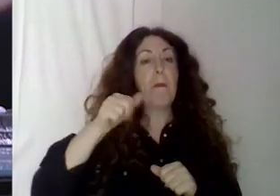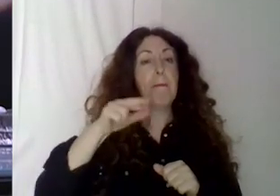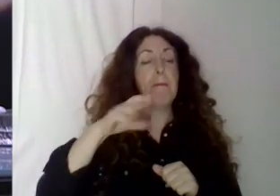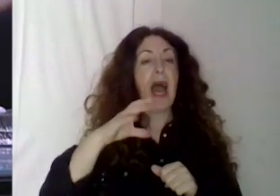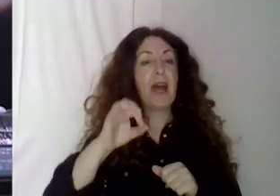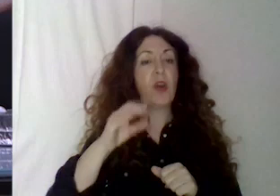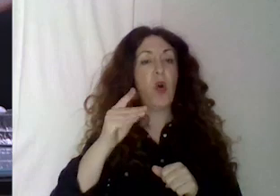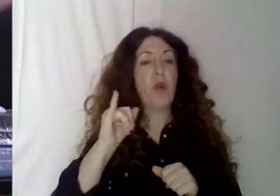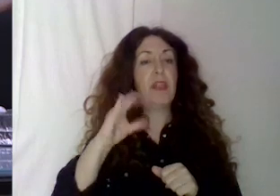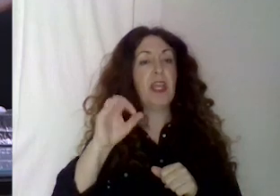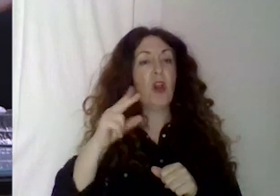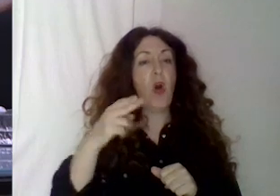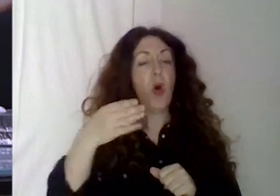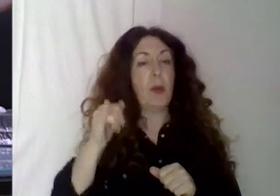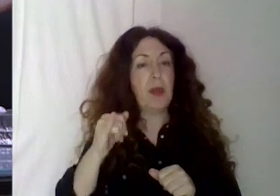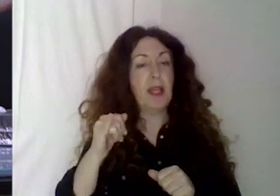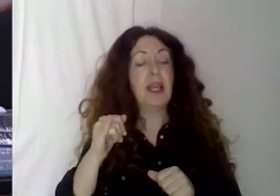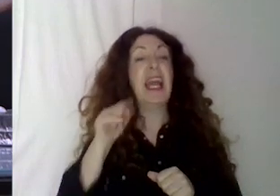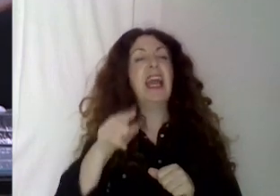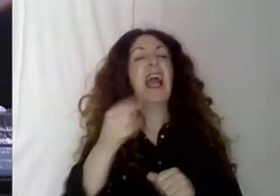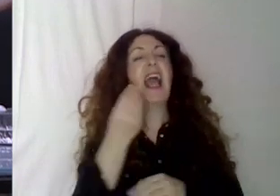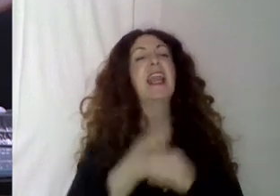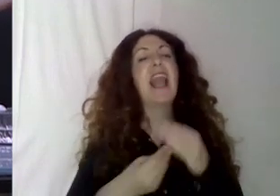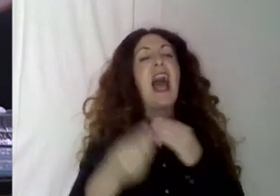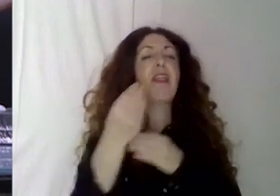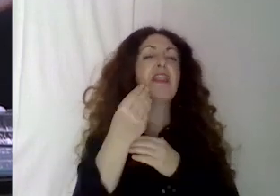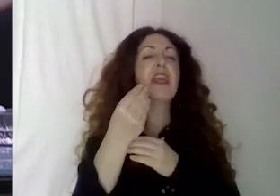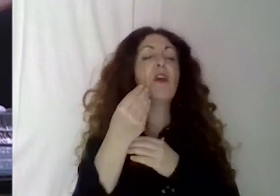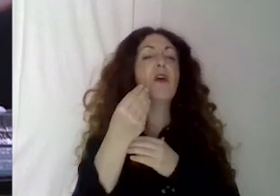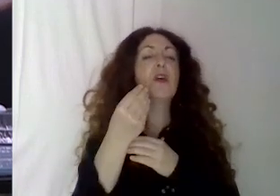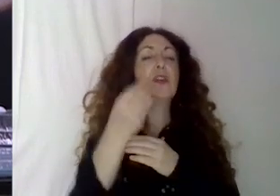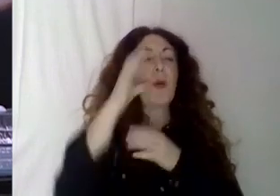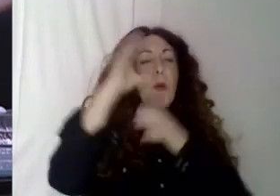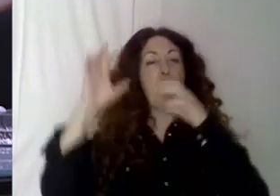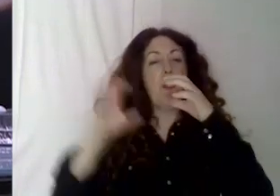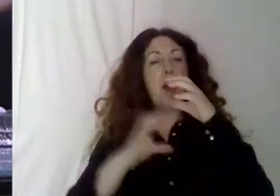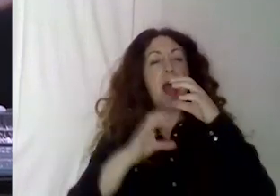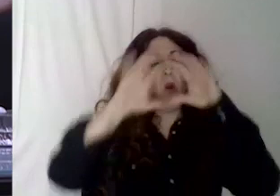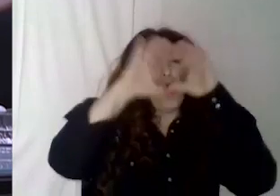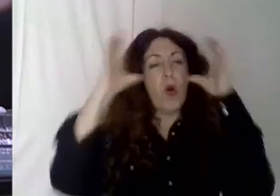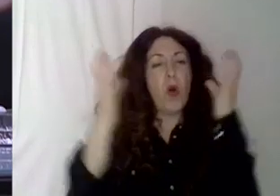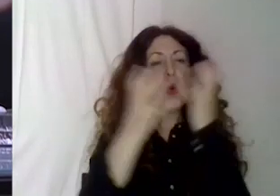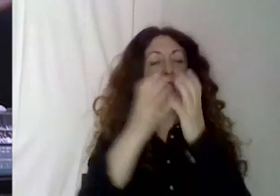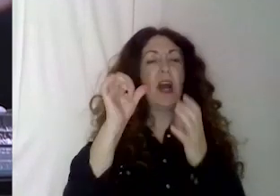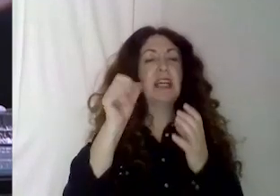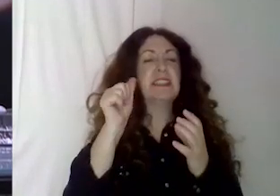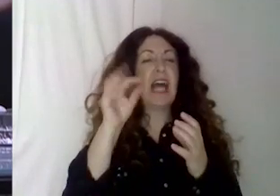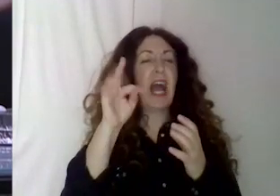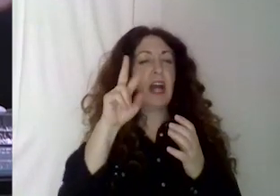lo que básicamente hacían era contar un poco las vidas tempestuosas y tortuosas de muchos de estos historiadores del